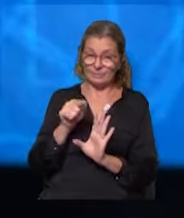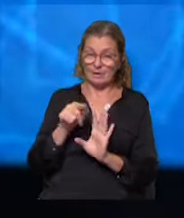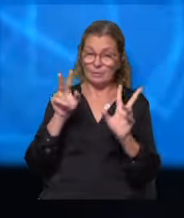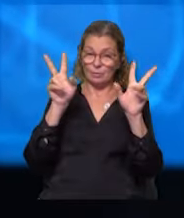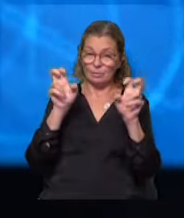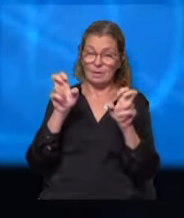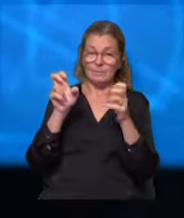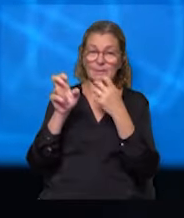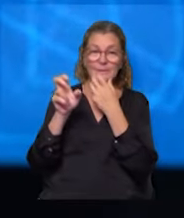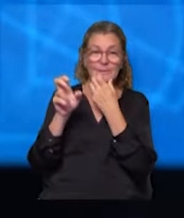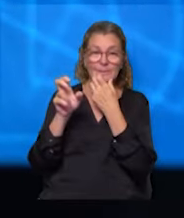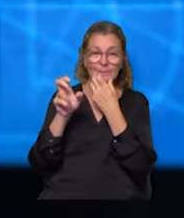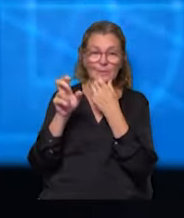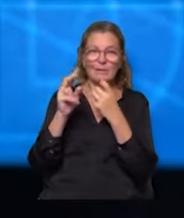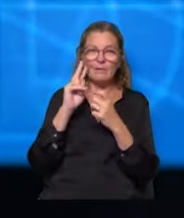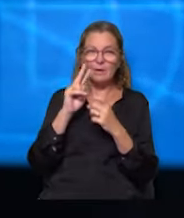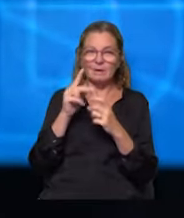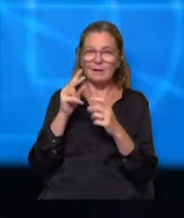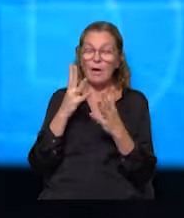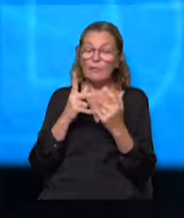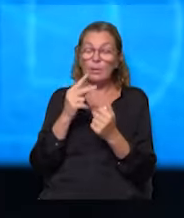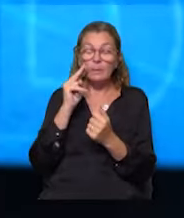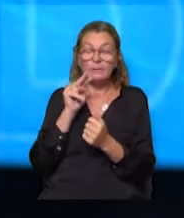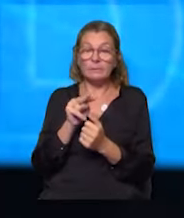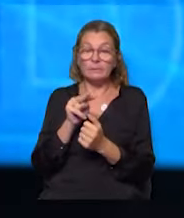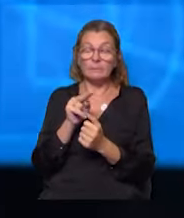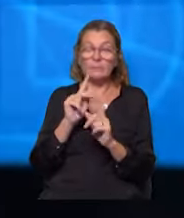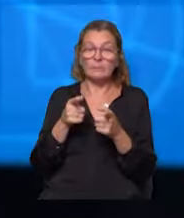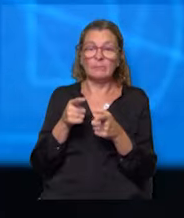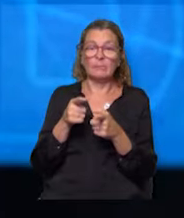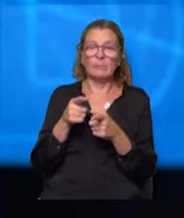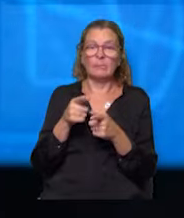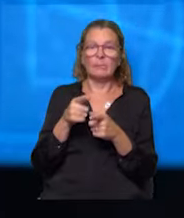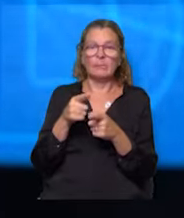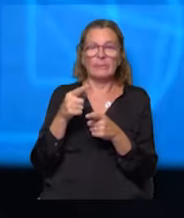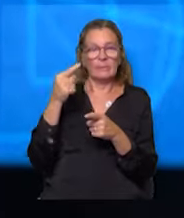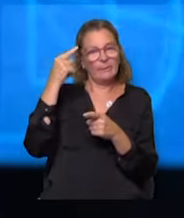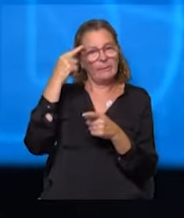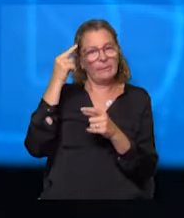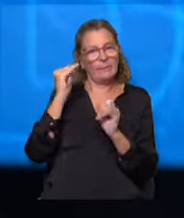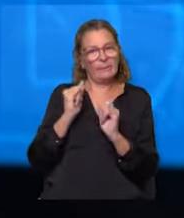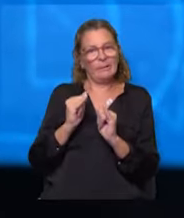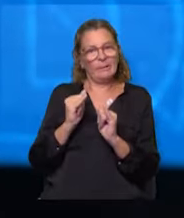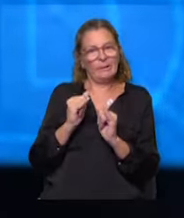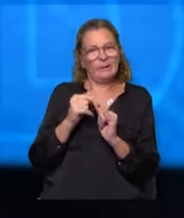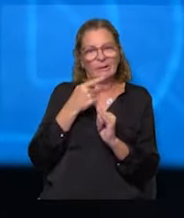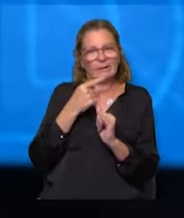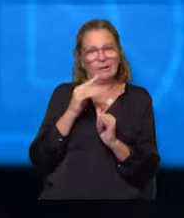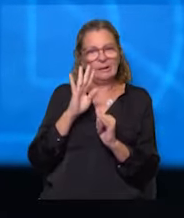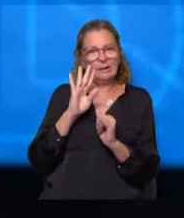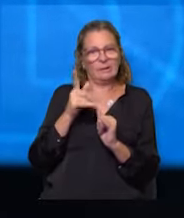temas tenemos que marcar nuestras visiones y tenemos que procurar Y ahí sí también capaz que marco un